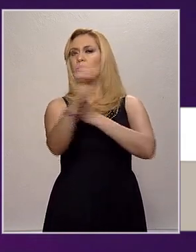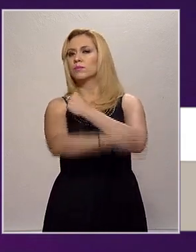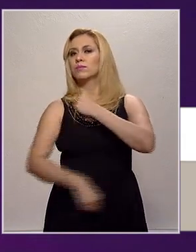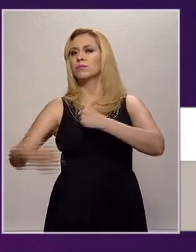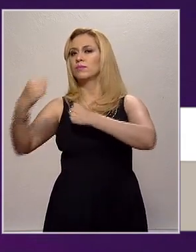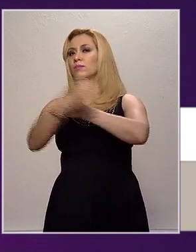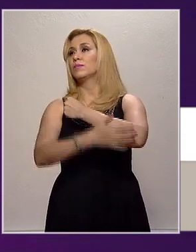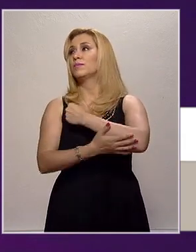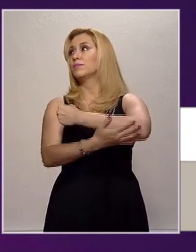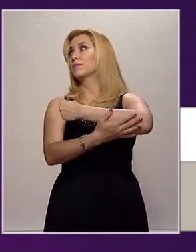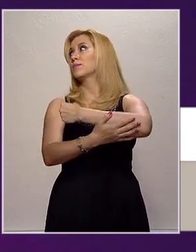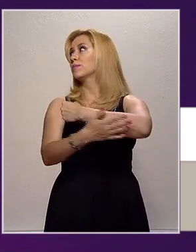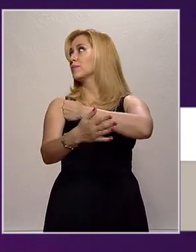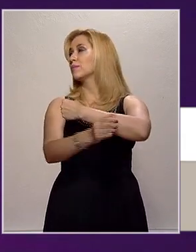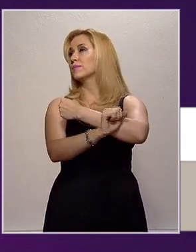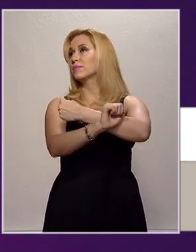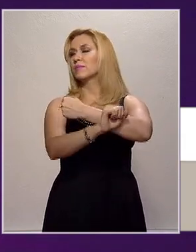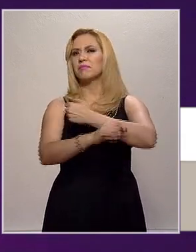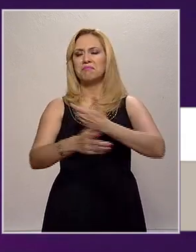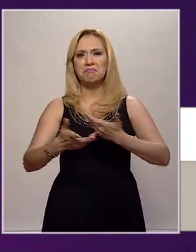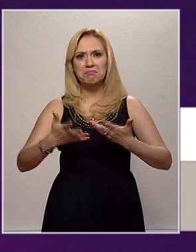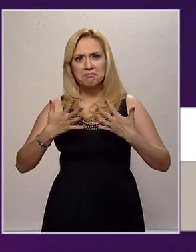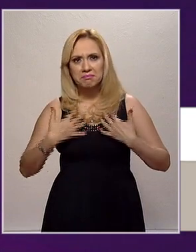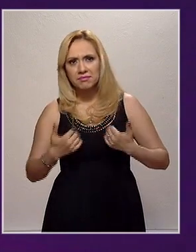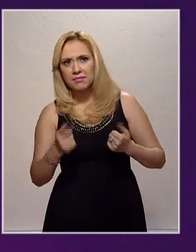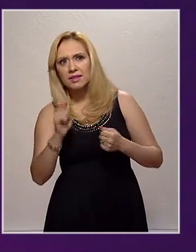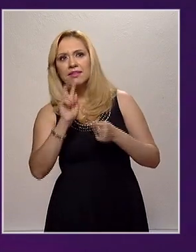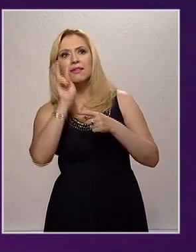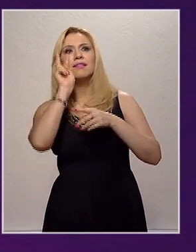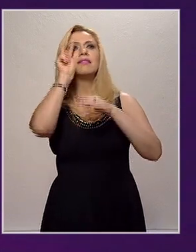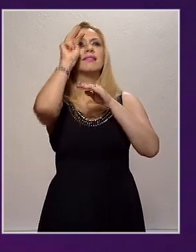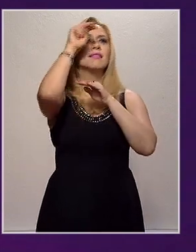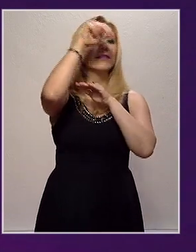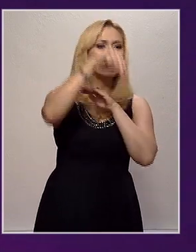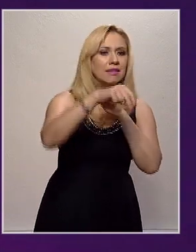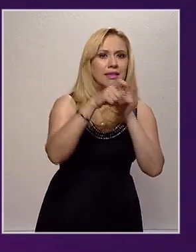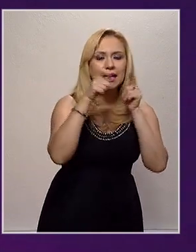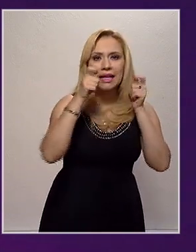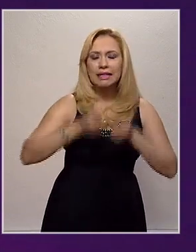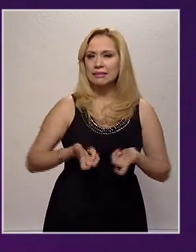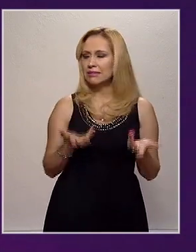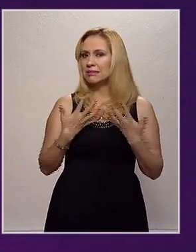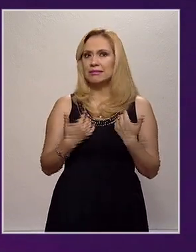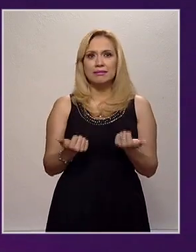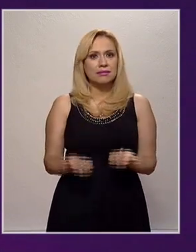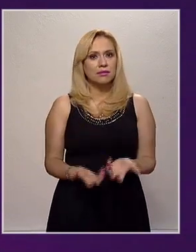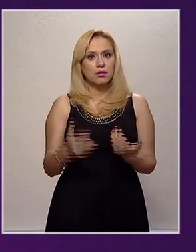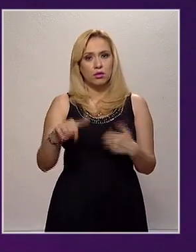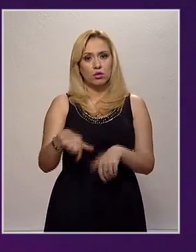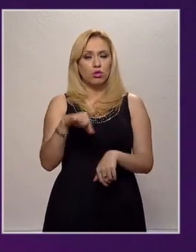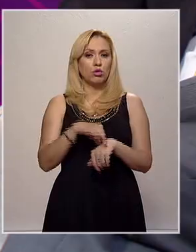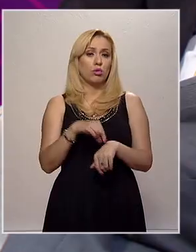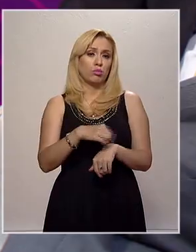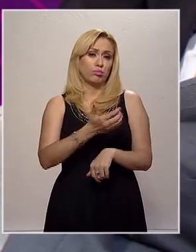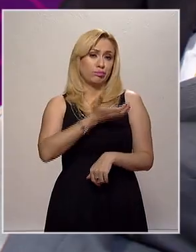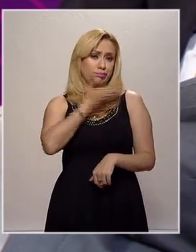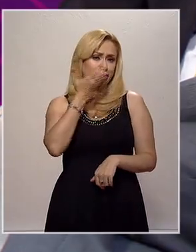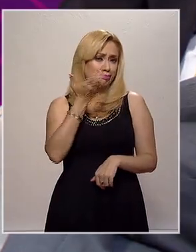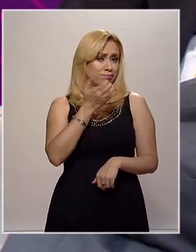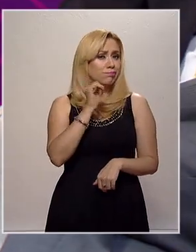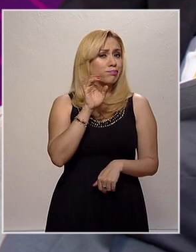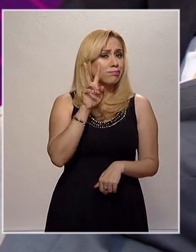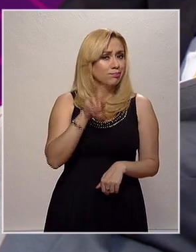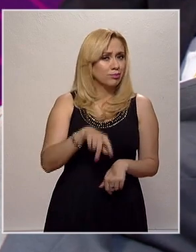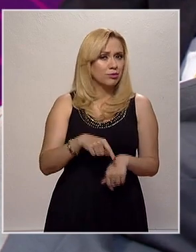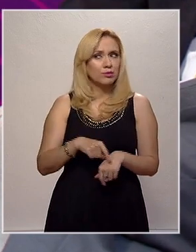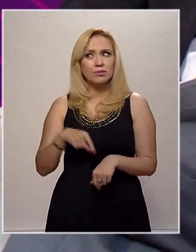paraguas, muchas veces no queda claro a qué nos referimos. En medicina se ha aplicado este concepto, es muy familiar